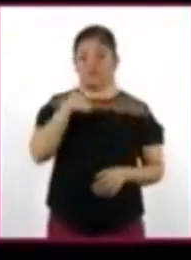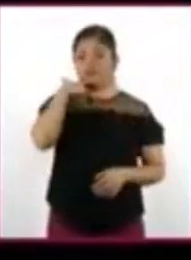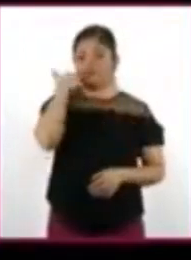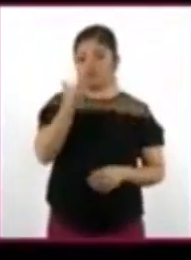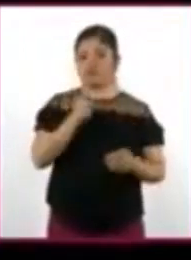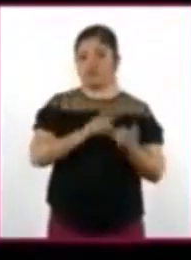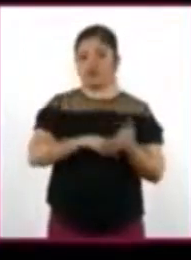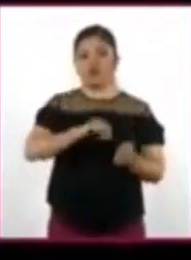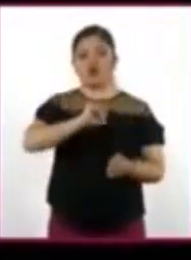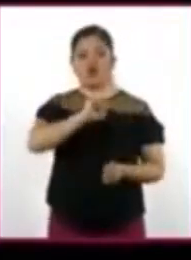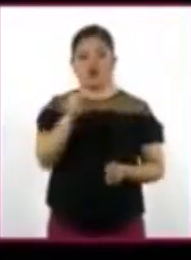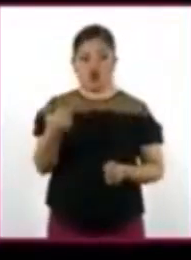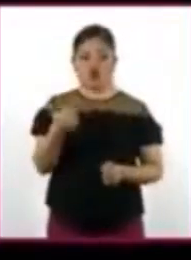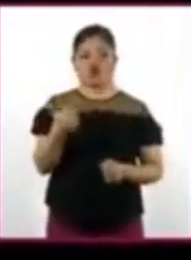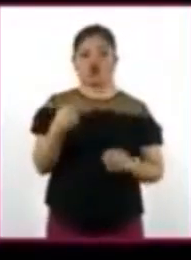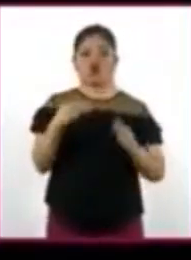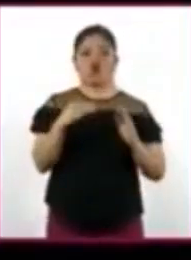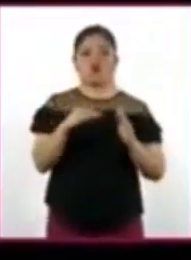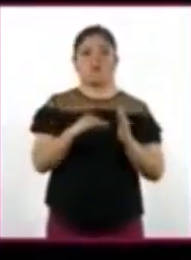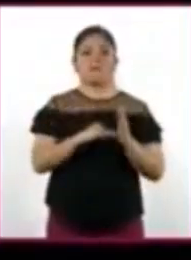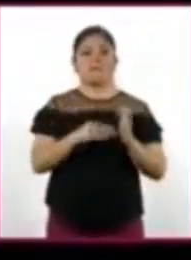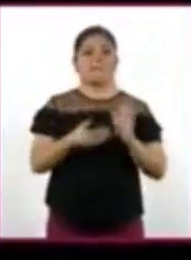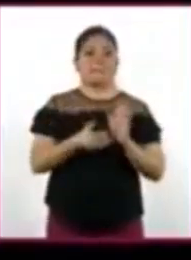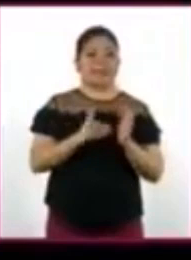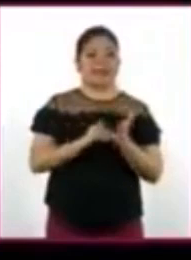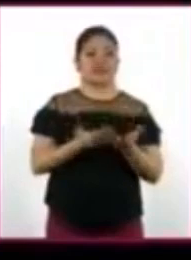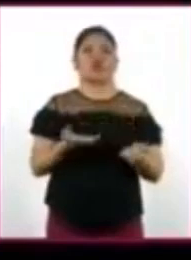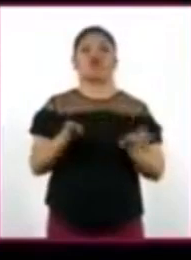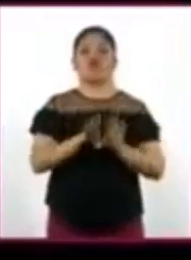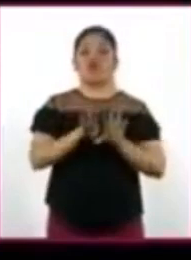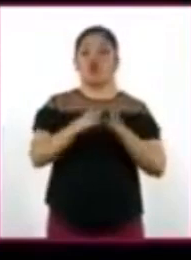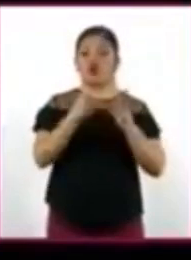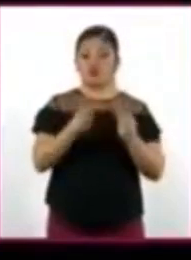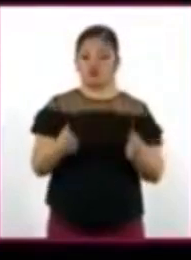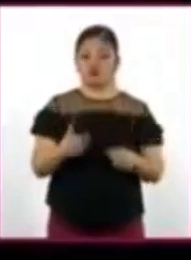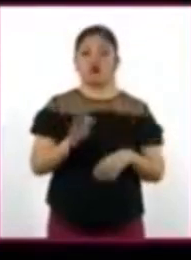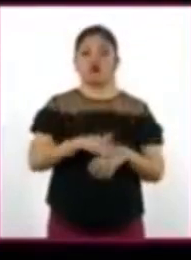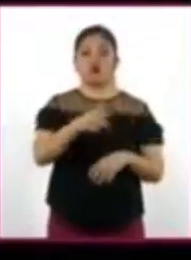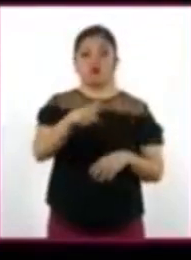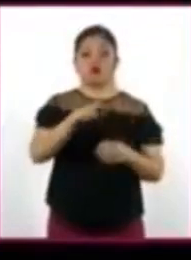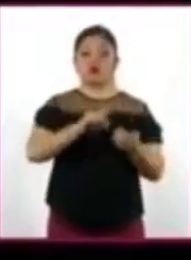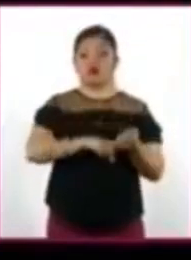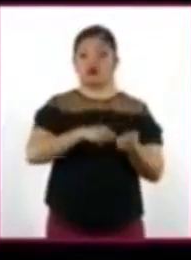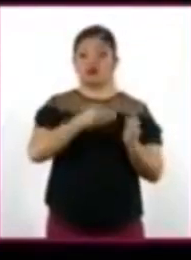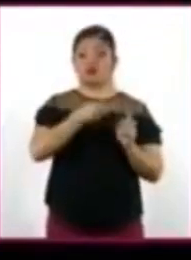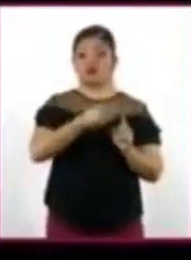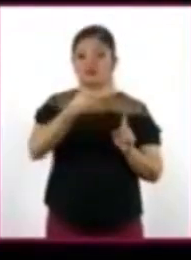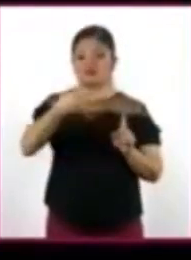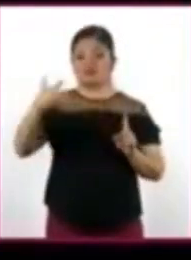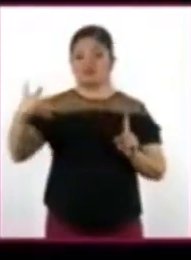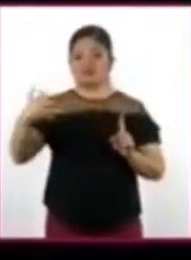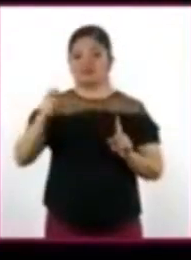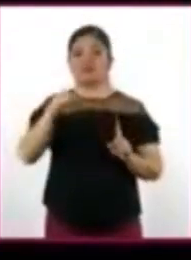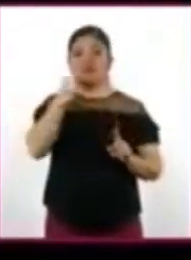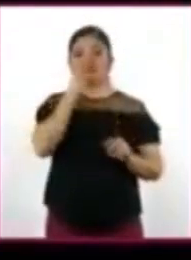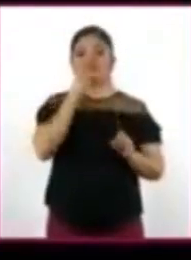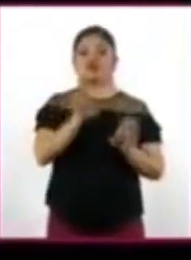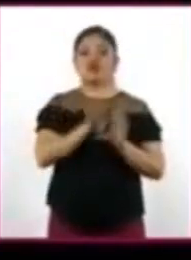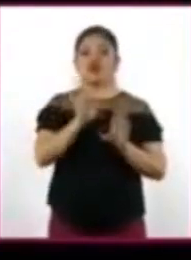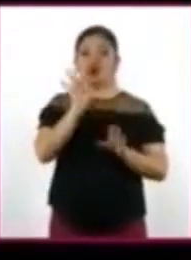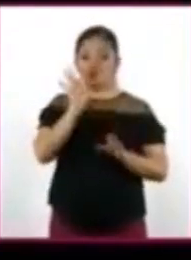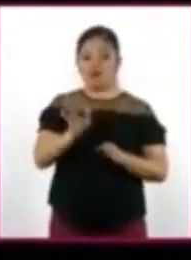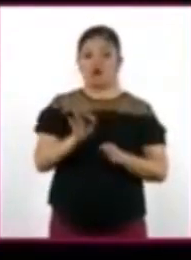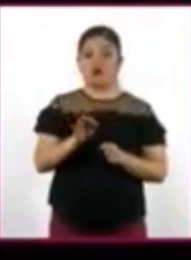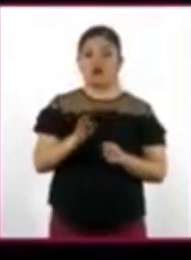método alternativo para resolver este mismo problema, porque el crecimiento de este patrón es un crecimiento lineal. A